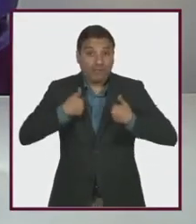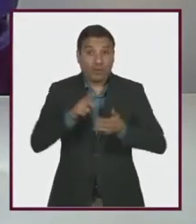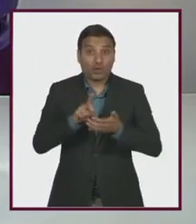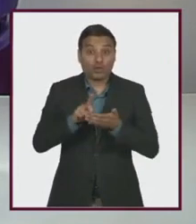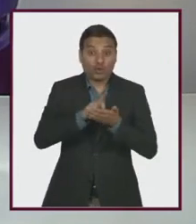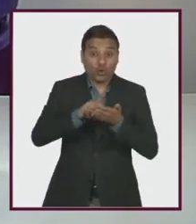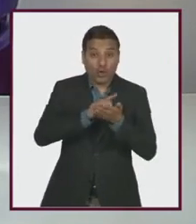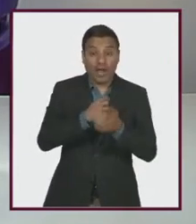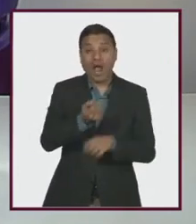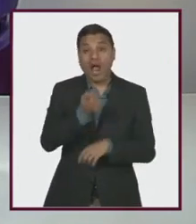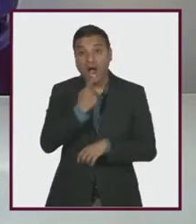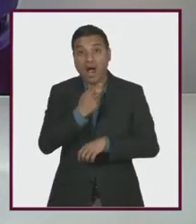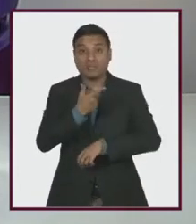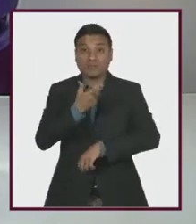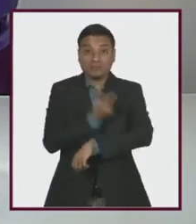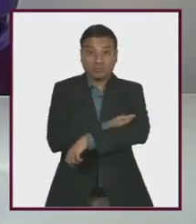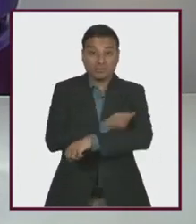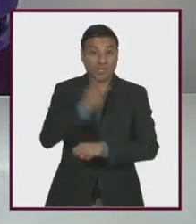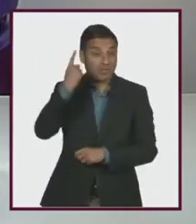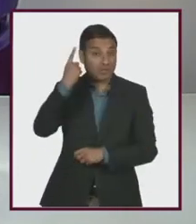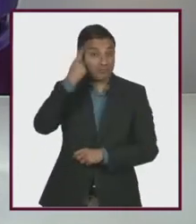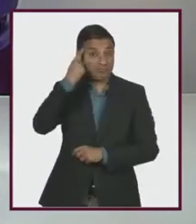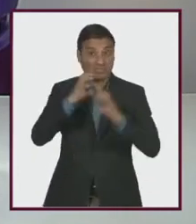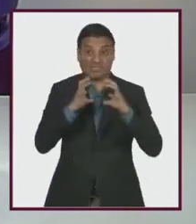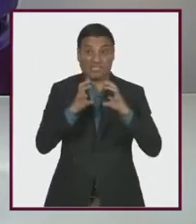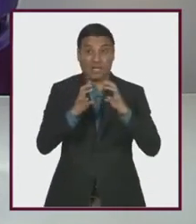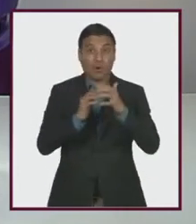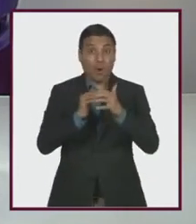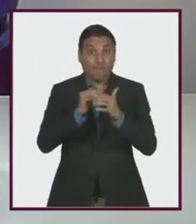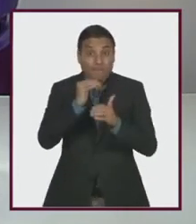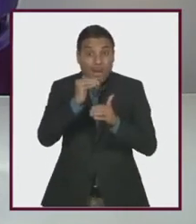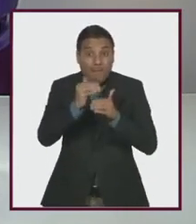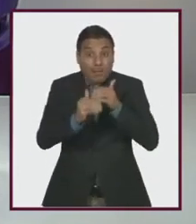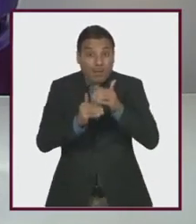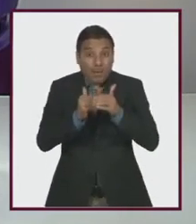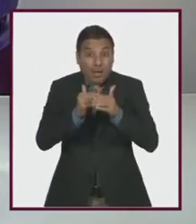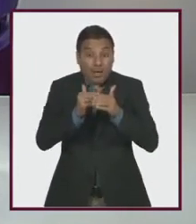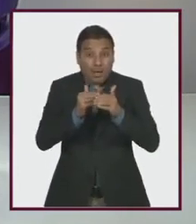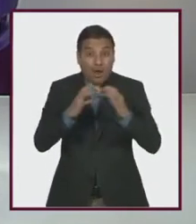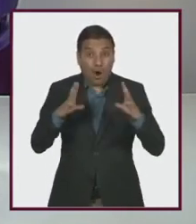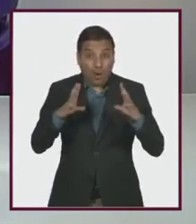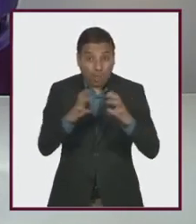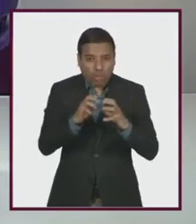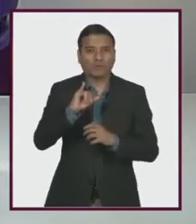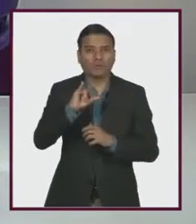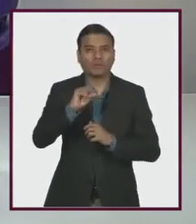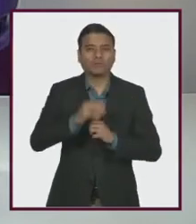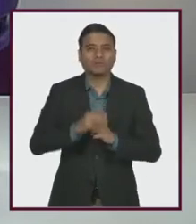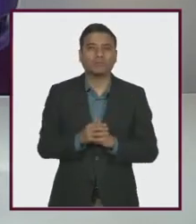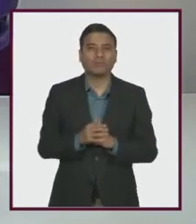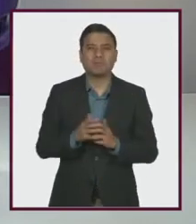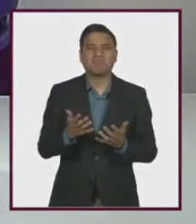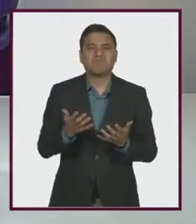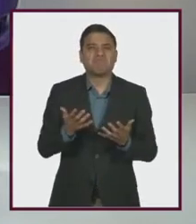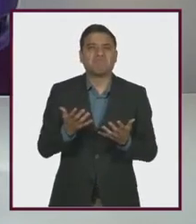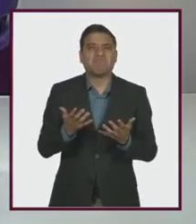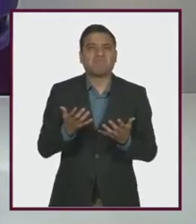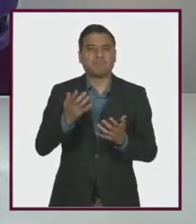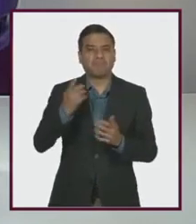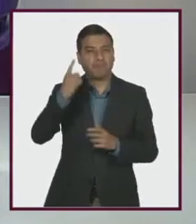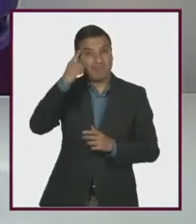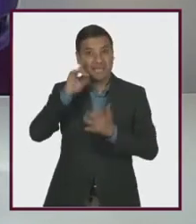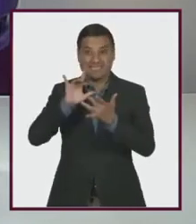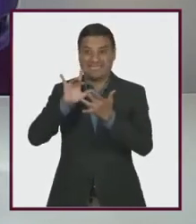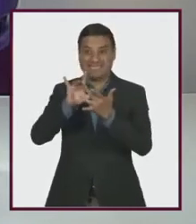suspende la sinapsis? ¿Cómo diagnosticar cuando un joven está consumiendo o volviéndose adicto? Pues más allá de que se suspenda la sinapsis, pues va a tener